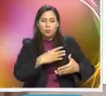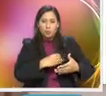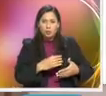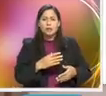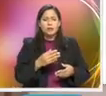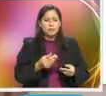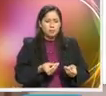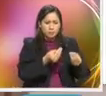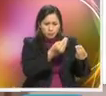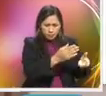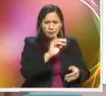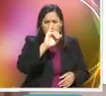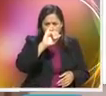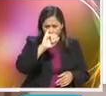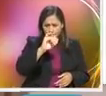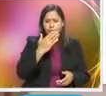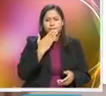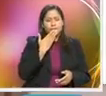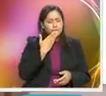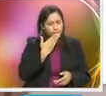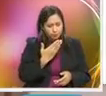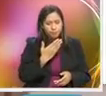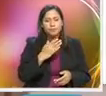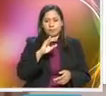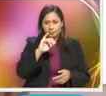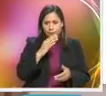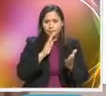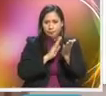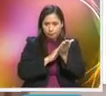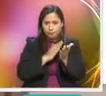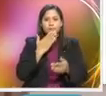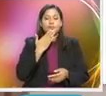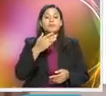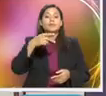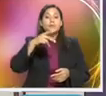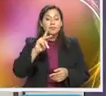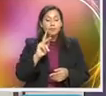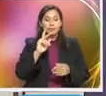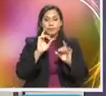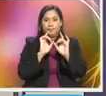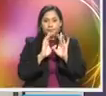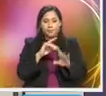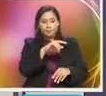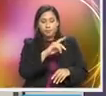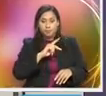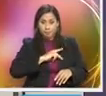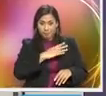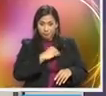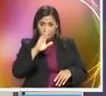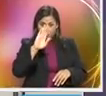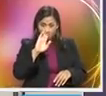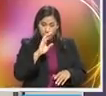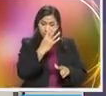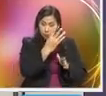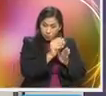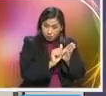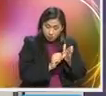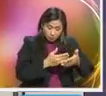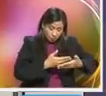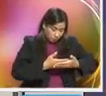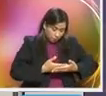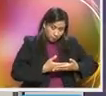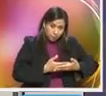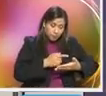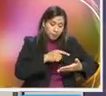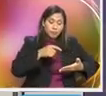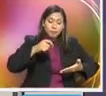deba de dar, al contrario, es a libre demanda. Pero si resulta que tu bebé está dentro de esos primeros 4 meses, no has